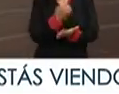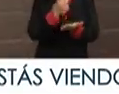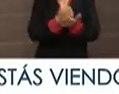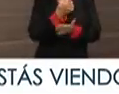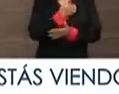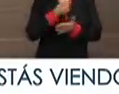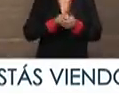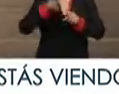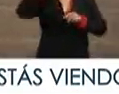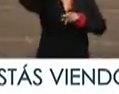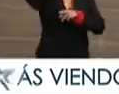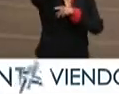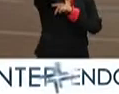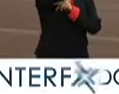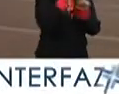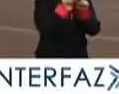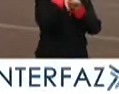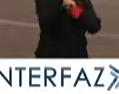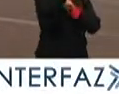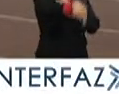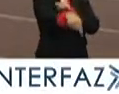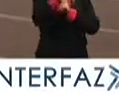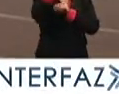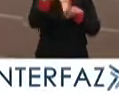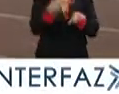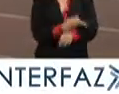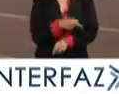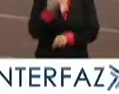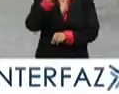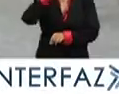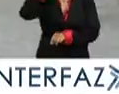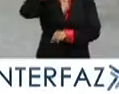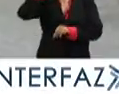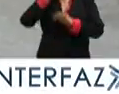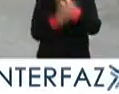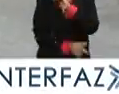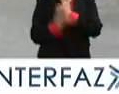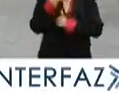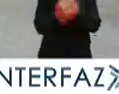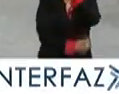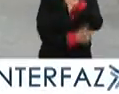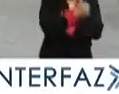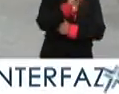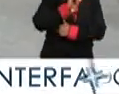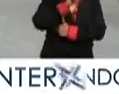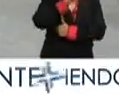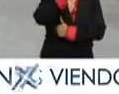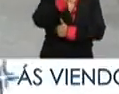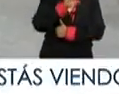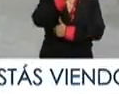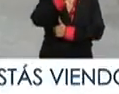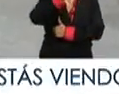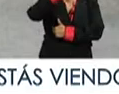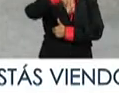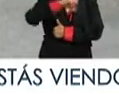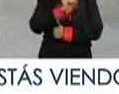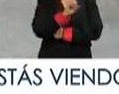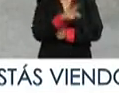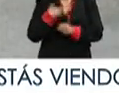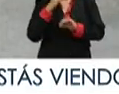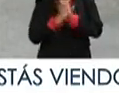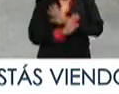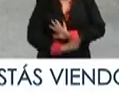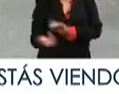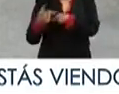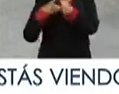oro en el salto de longitud. Esto sucedió ayer en el cierre de las competencias del atletismo, pero esto no acaba,